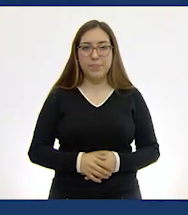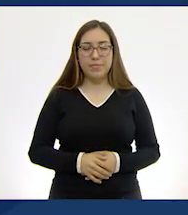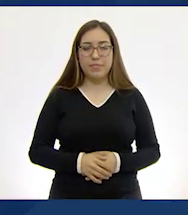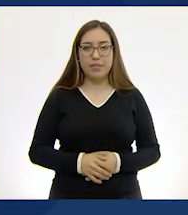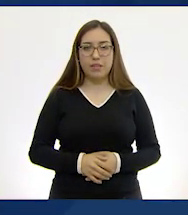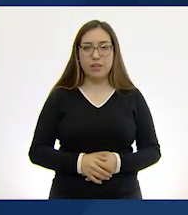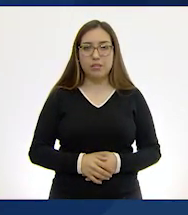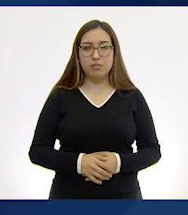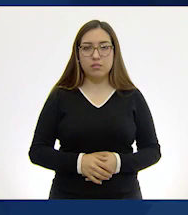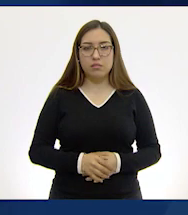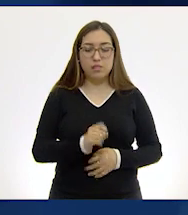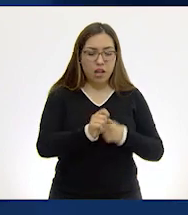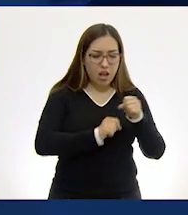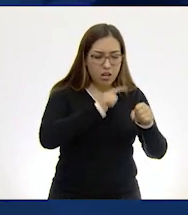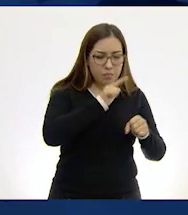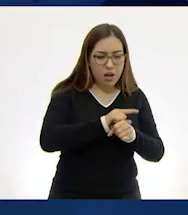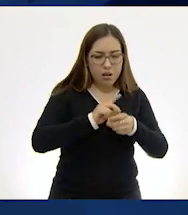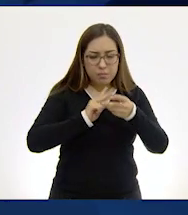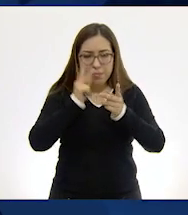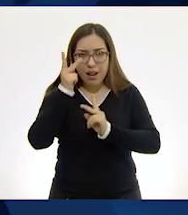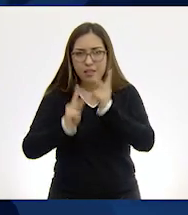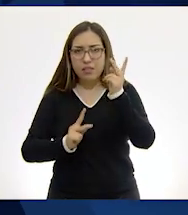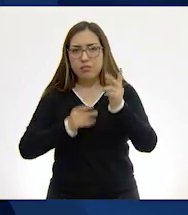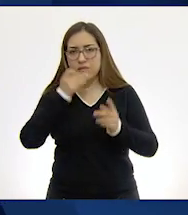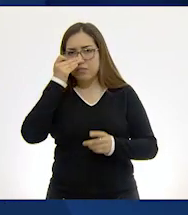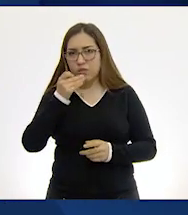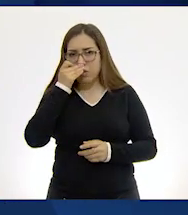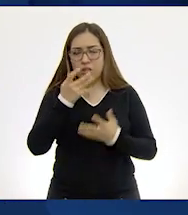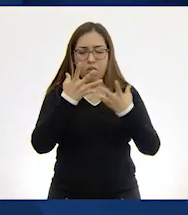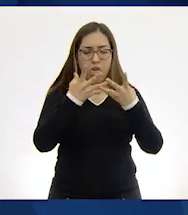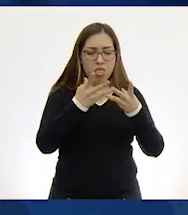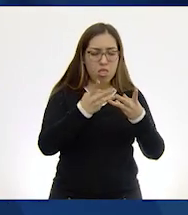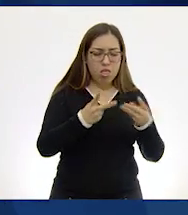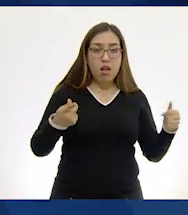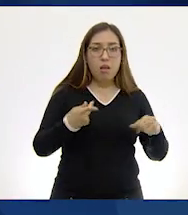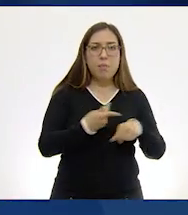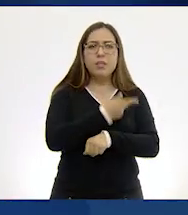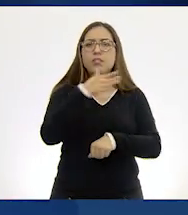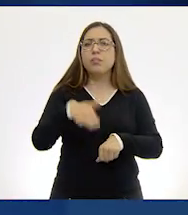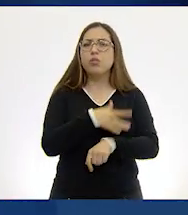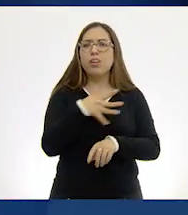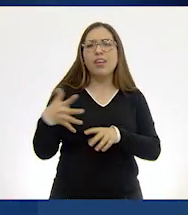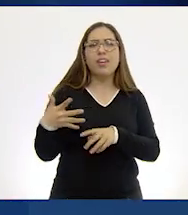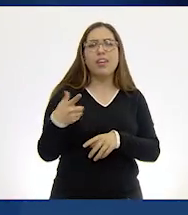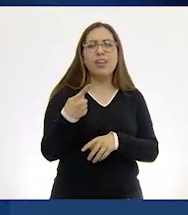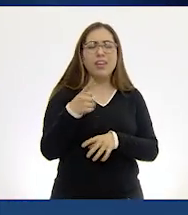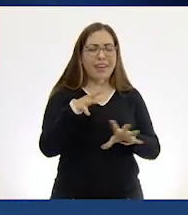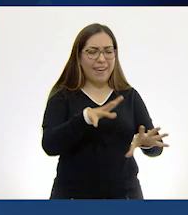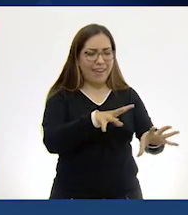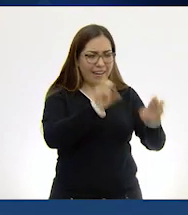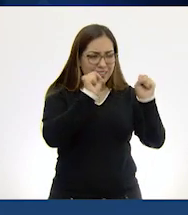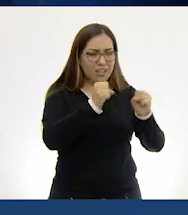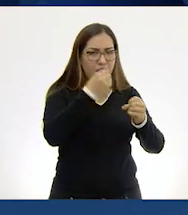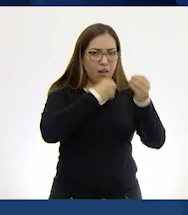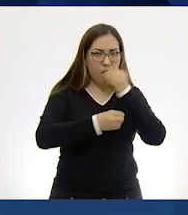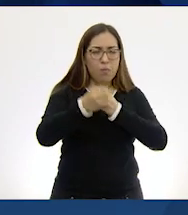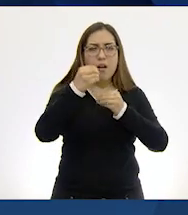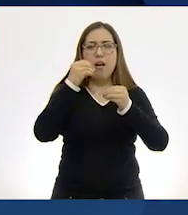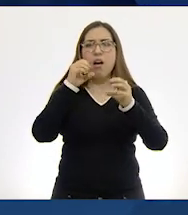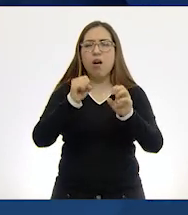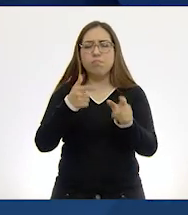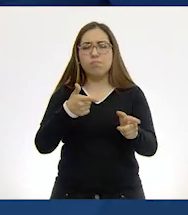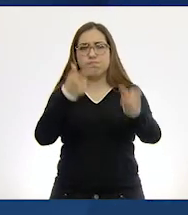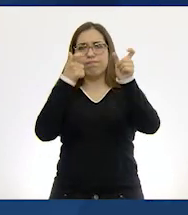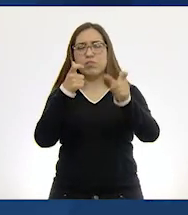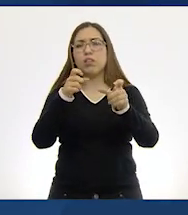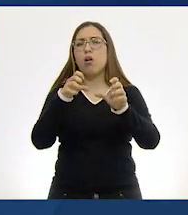La extinción de especies ha obedecido a factores naturales como la depredación, terremotos, erupciones o la colisión de